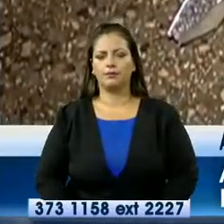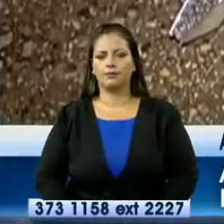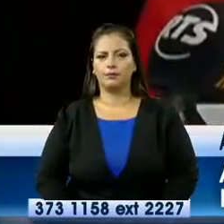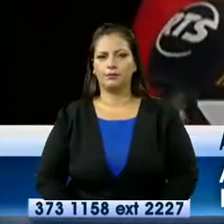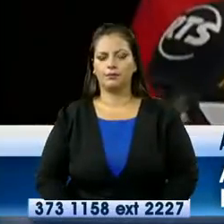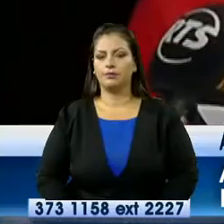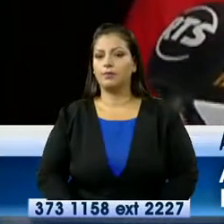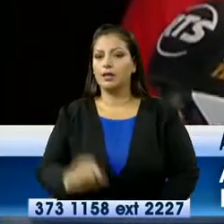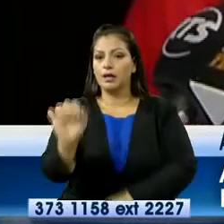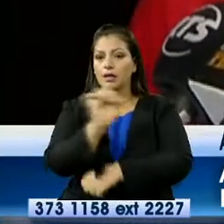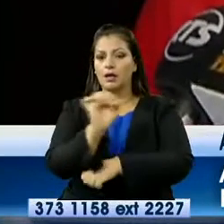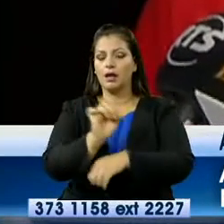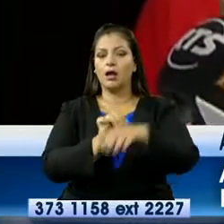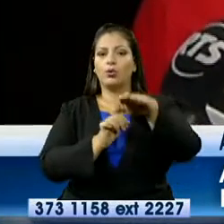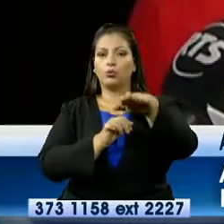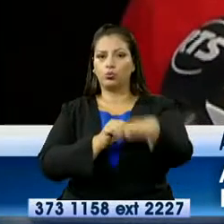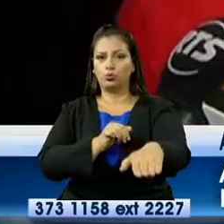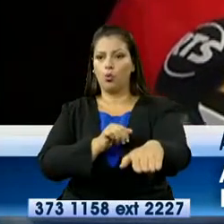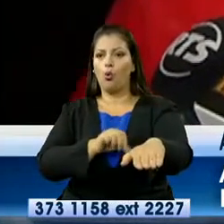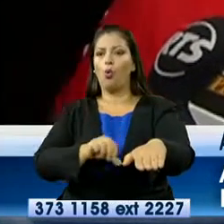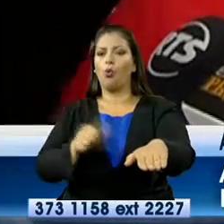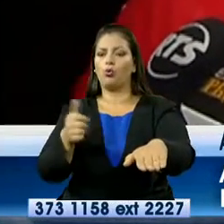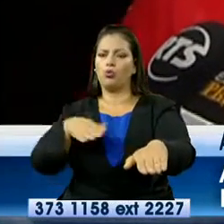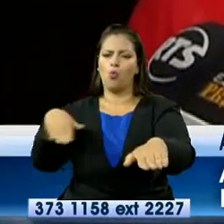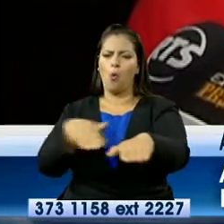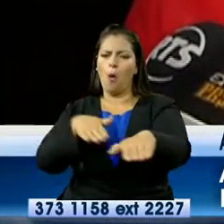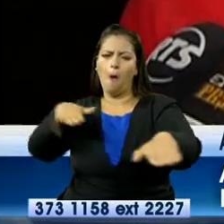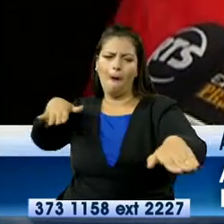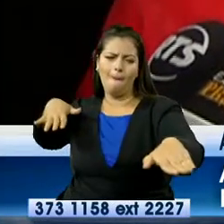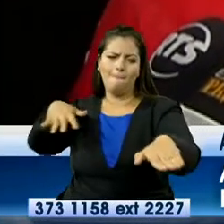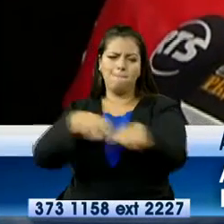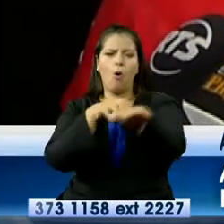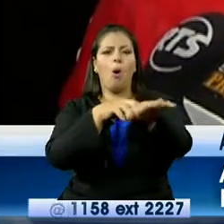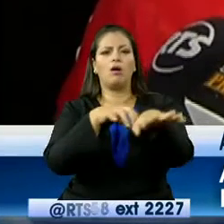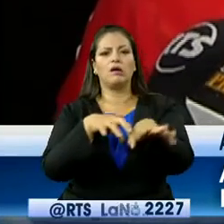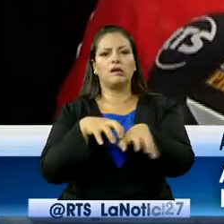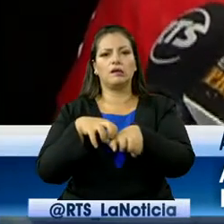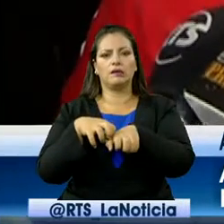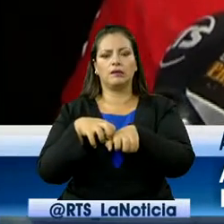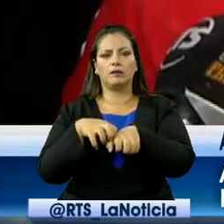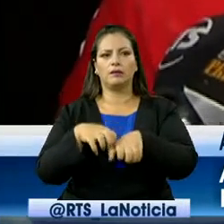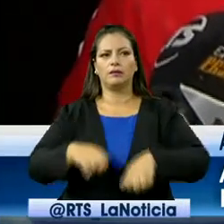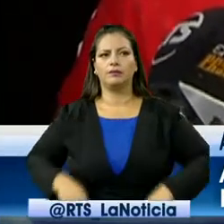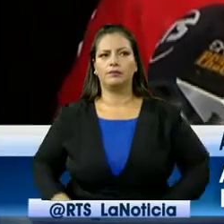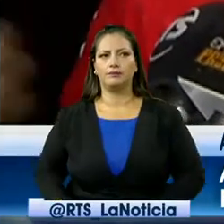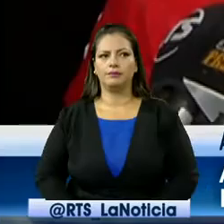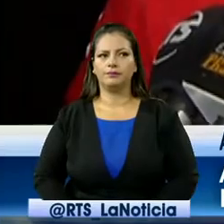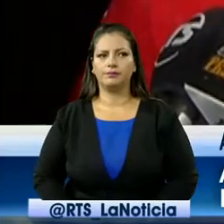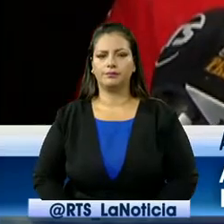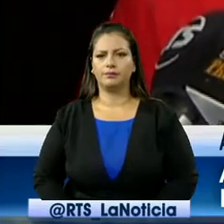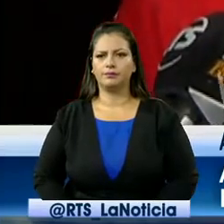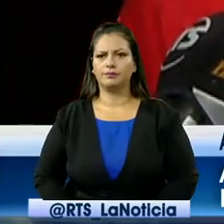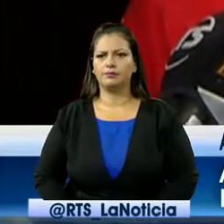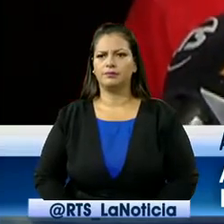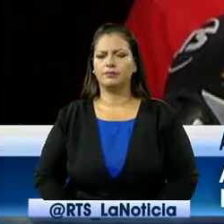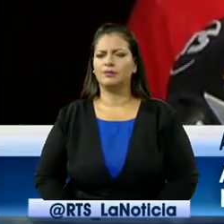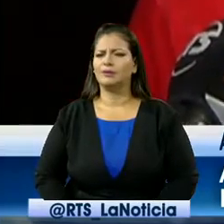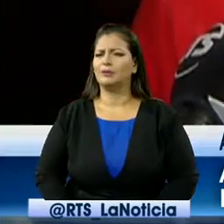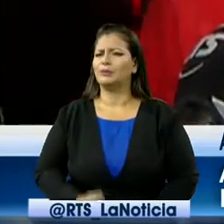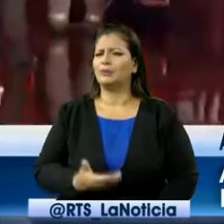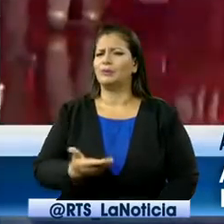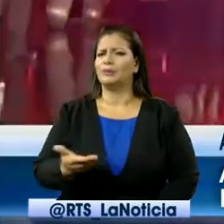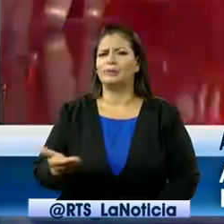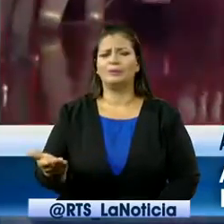está parqueado, viene el carro, lo golpeé como lo sube. Mira, está parqueado del lado de allá. Mucha gente, mi amigo, y bastante gente